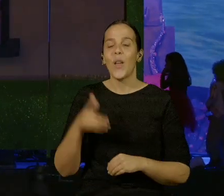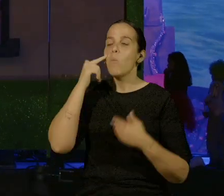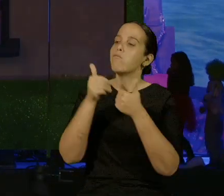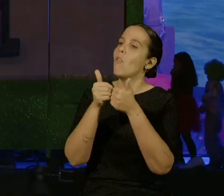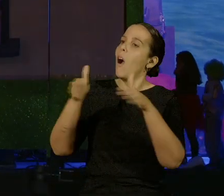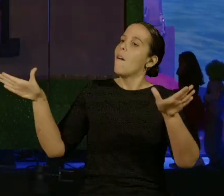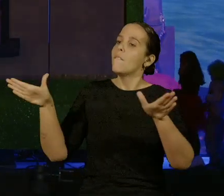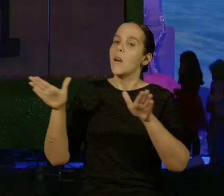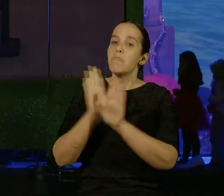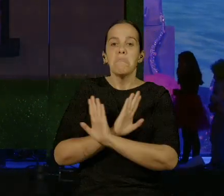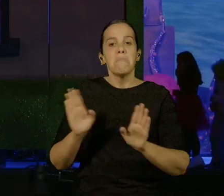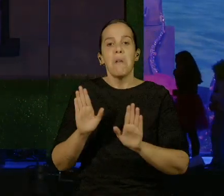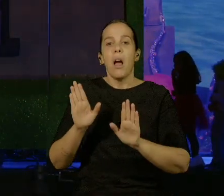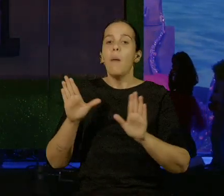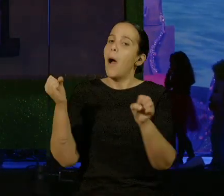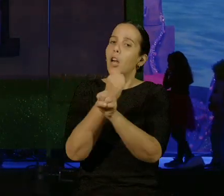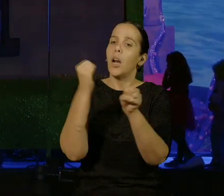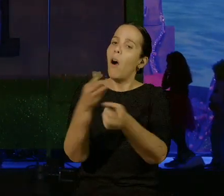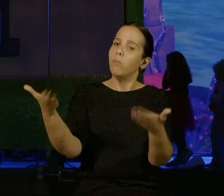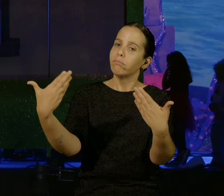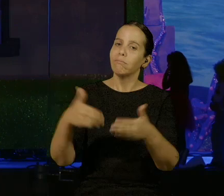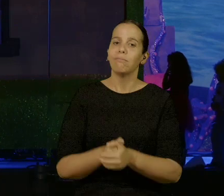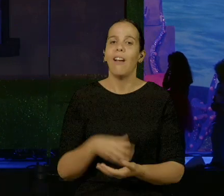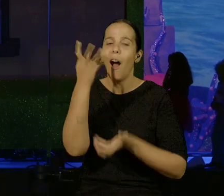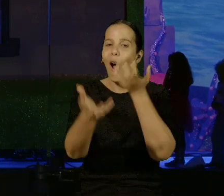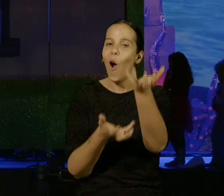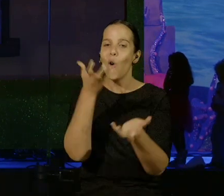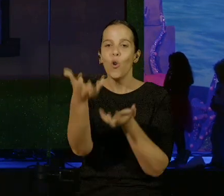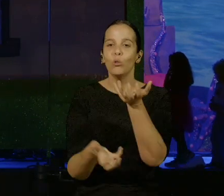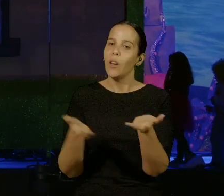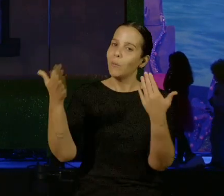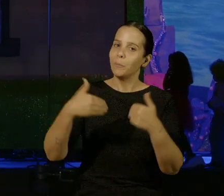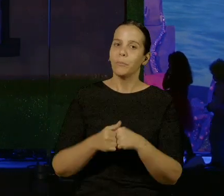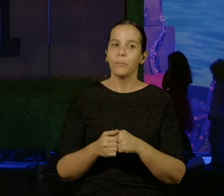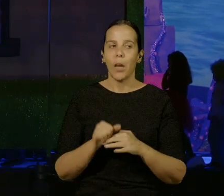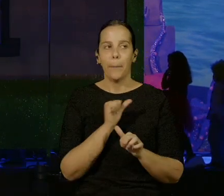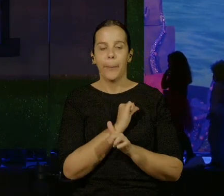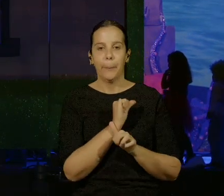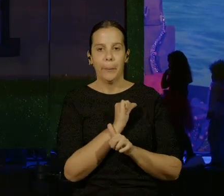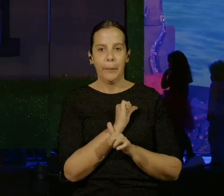las puertas y sin más, a trabajar se ha dicho. ¡A cocinar se ha dicho! Espera, espera, espera, espera.